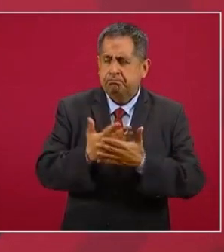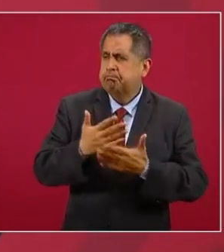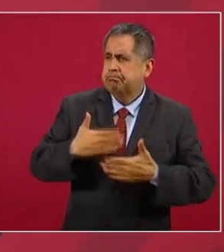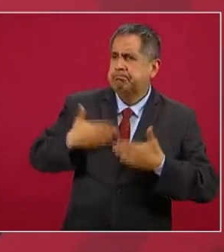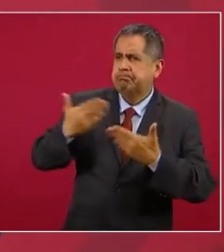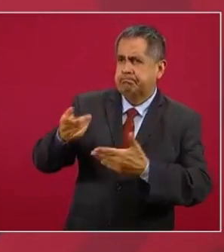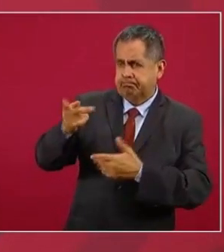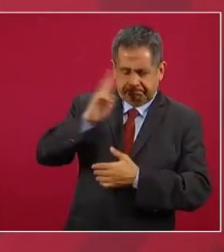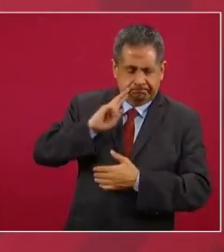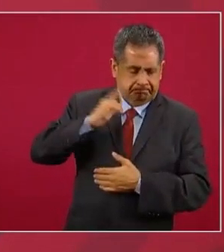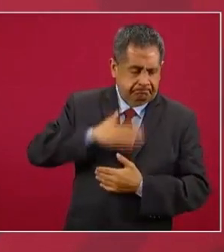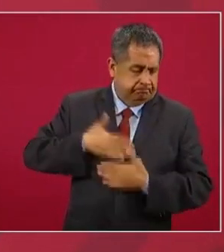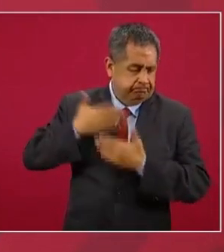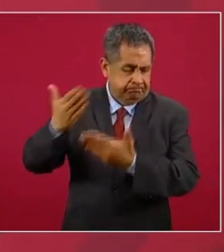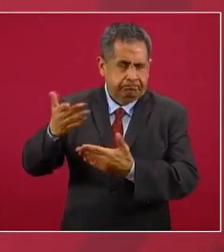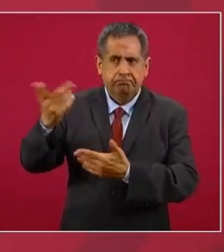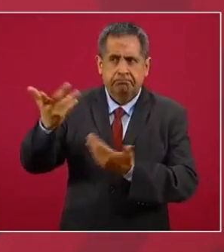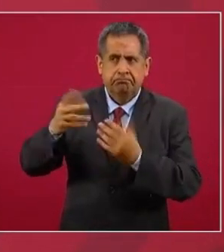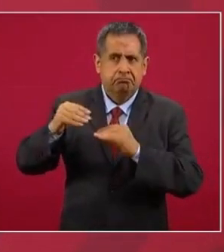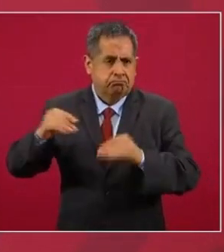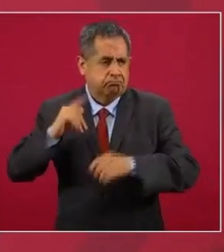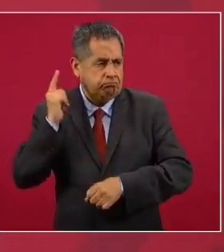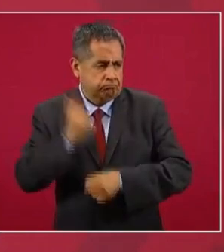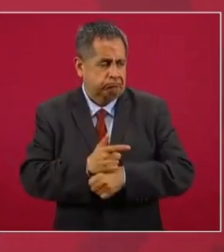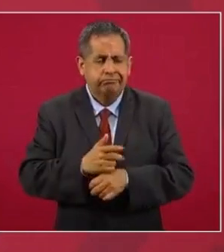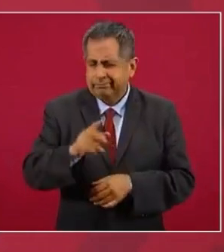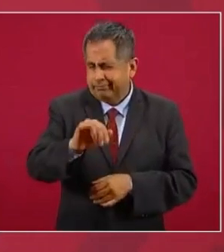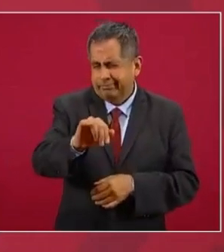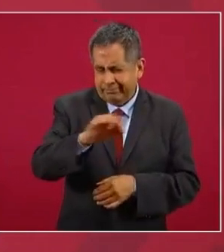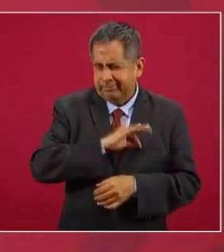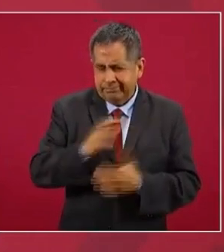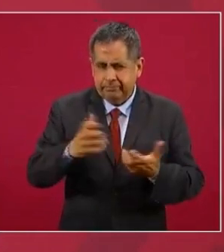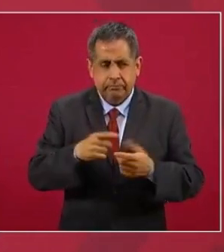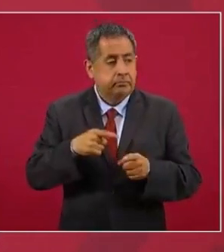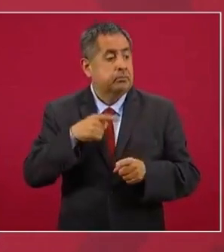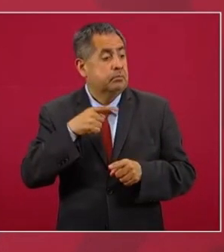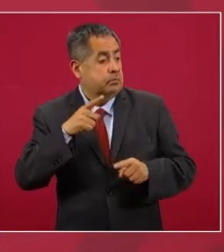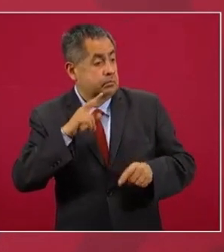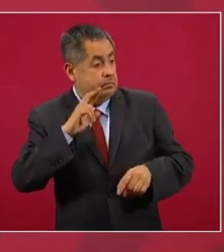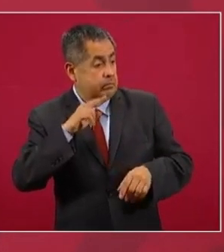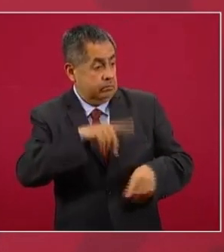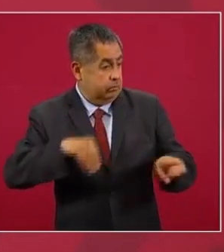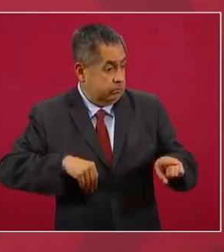de que se va a actuar y se va a castigar a los responsables.